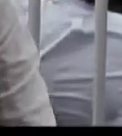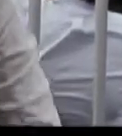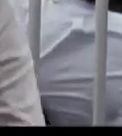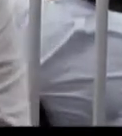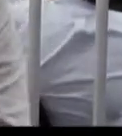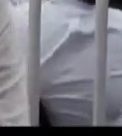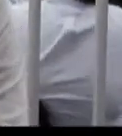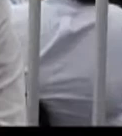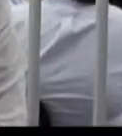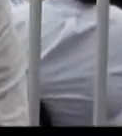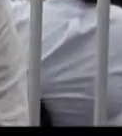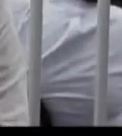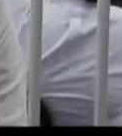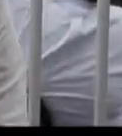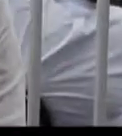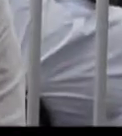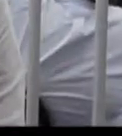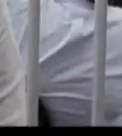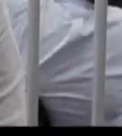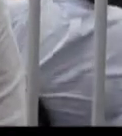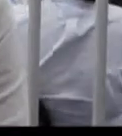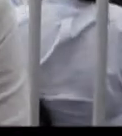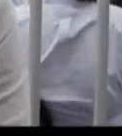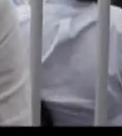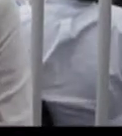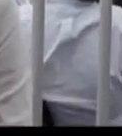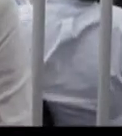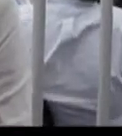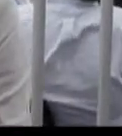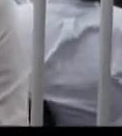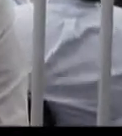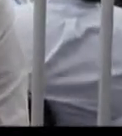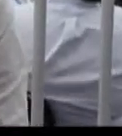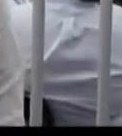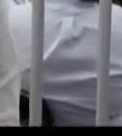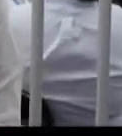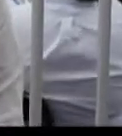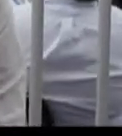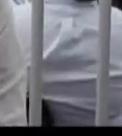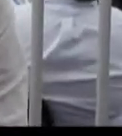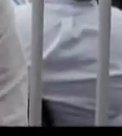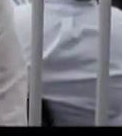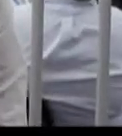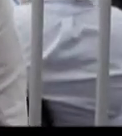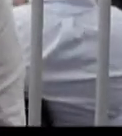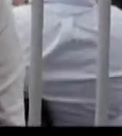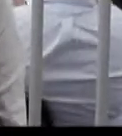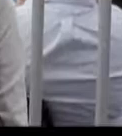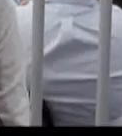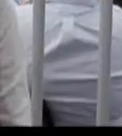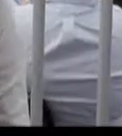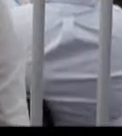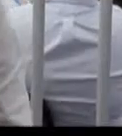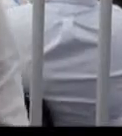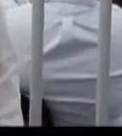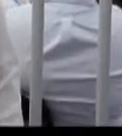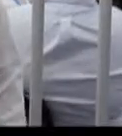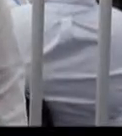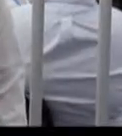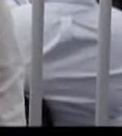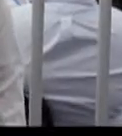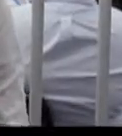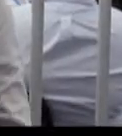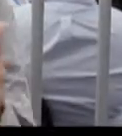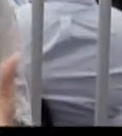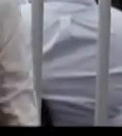UNESCO, al saber ser y el saber convivir. Es ahí donde nosotros planteamos la importancia de que la educación artística no solamente